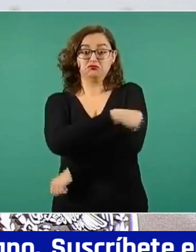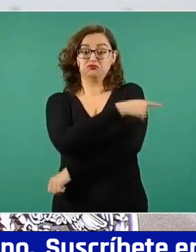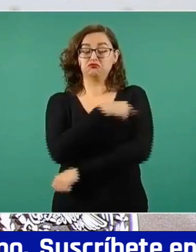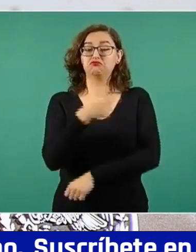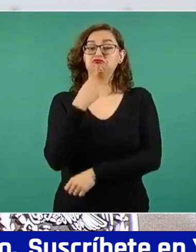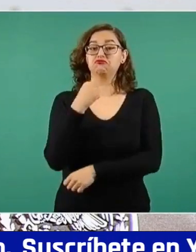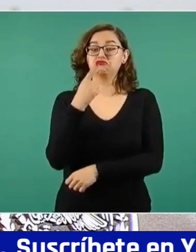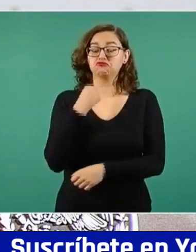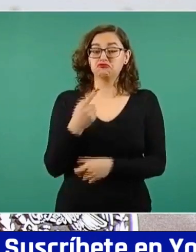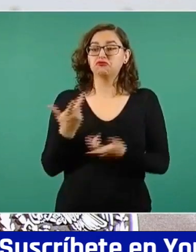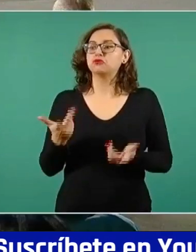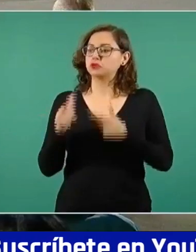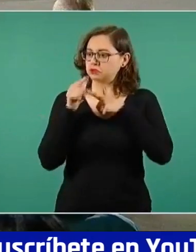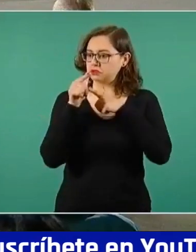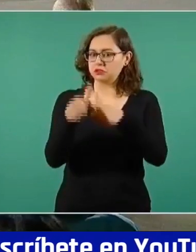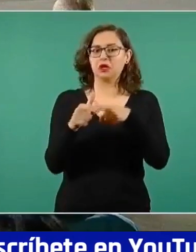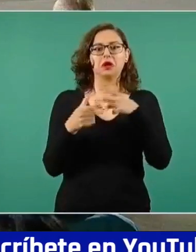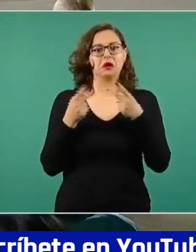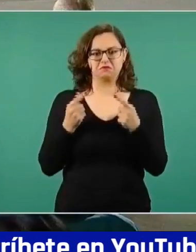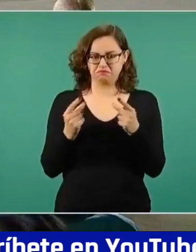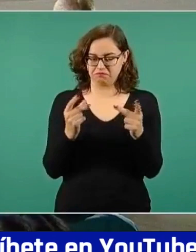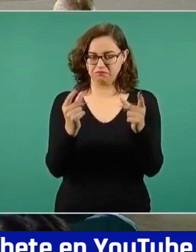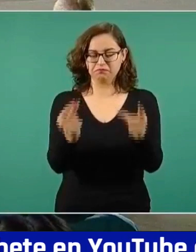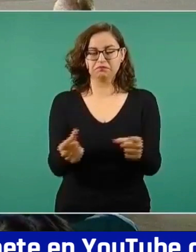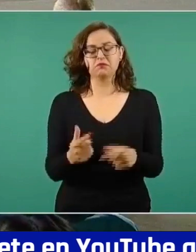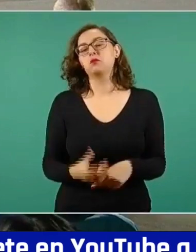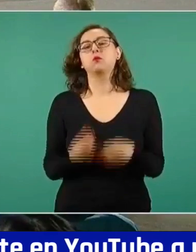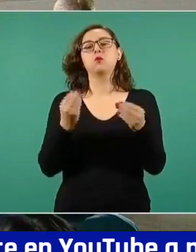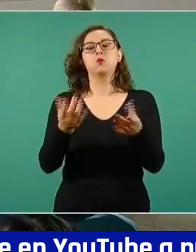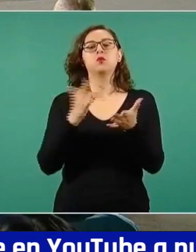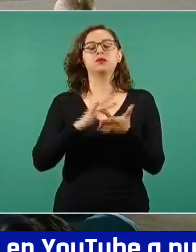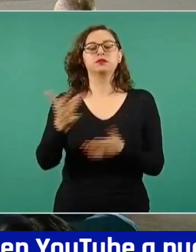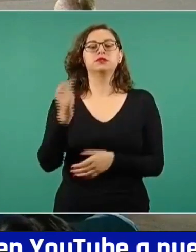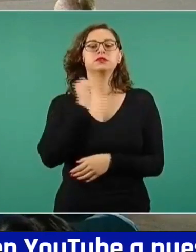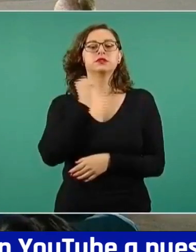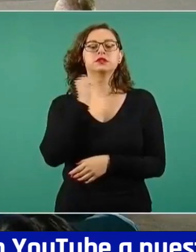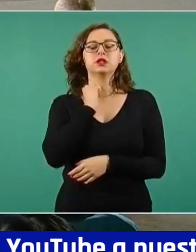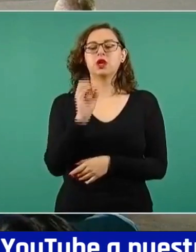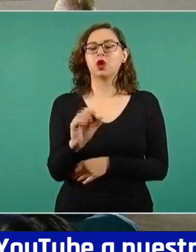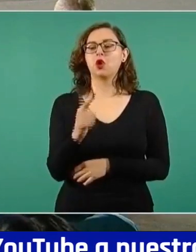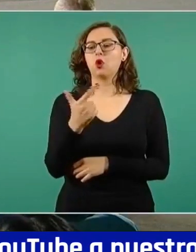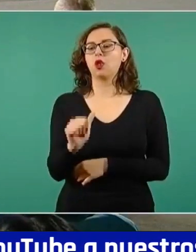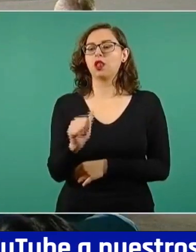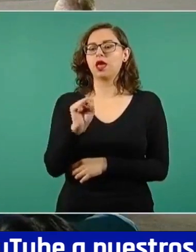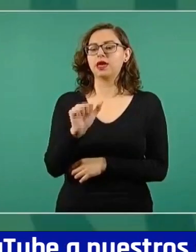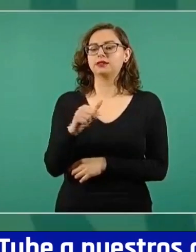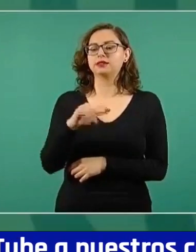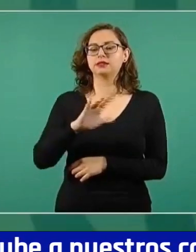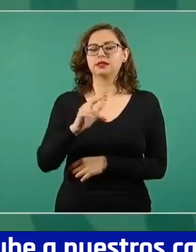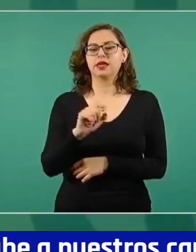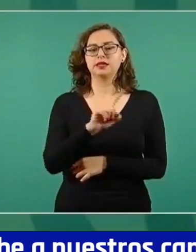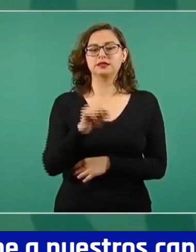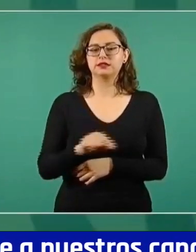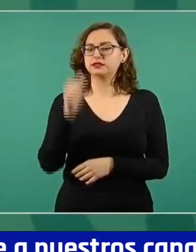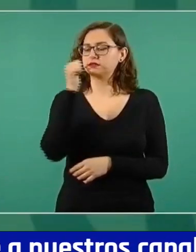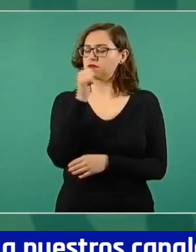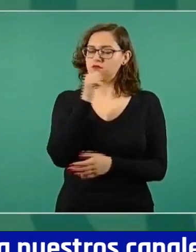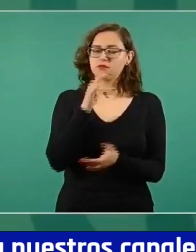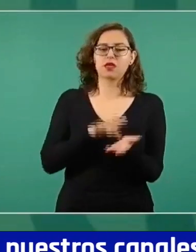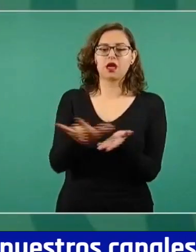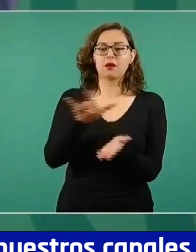ayudando. Agradecemos en forma especial a la senadora Olga Sánchez Cordero, quien se ha sumado desinteresadamente a las causas de Cruz